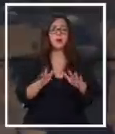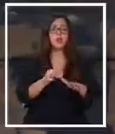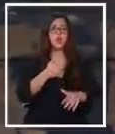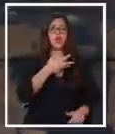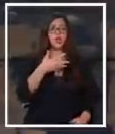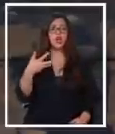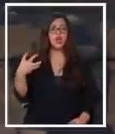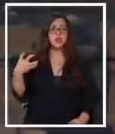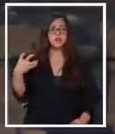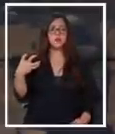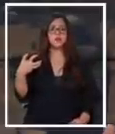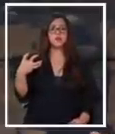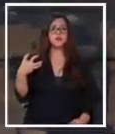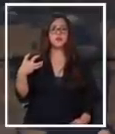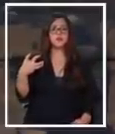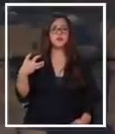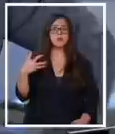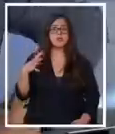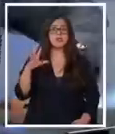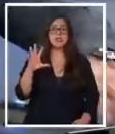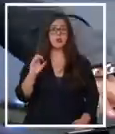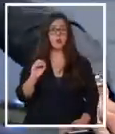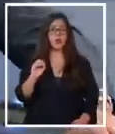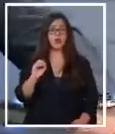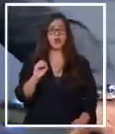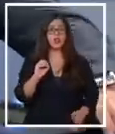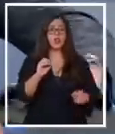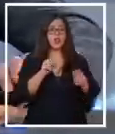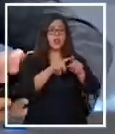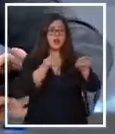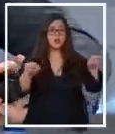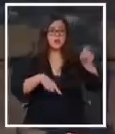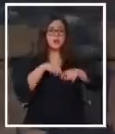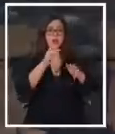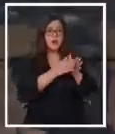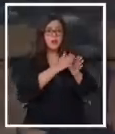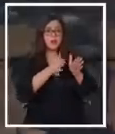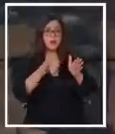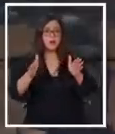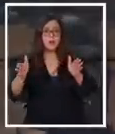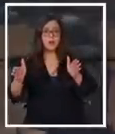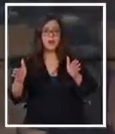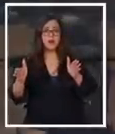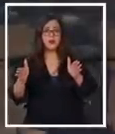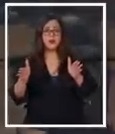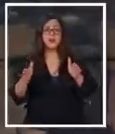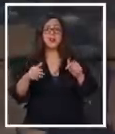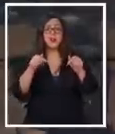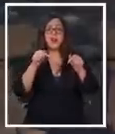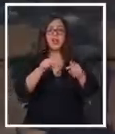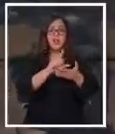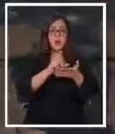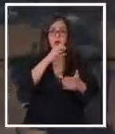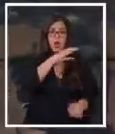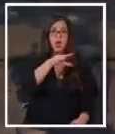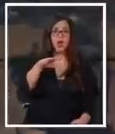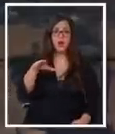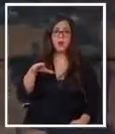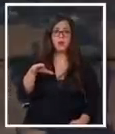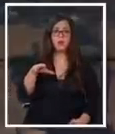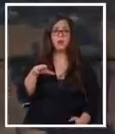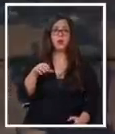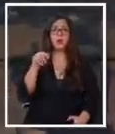900 5 a predios con solicitudes de aplicabilidad de esos 950 predios